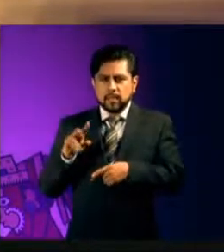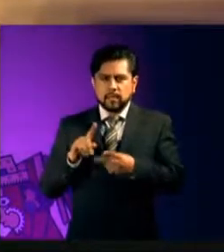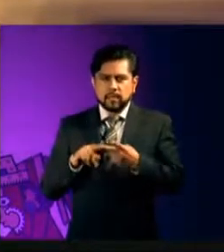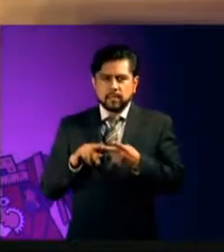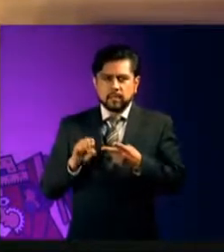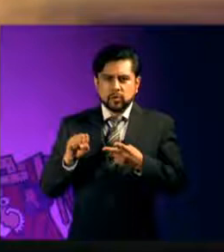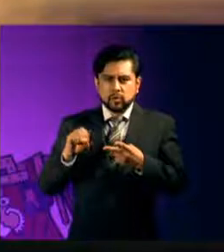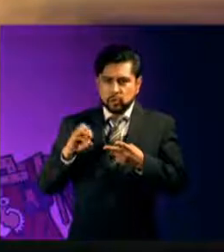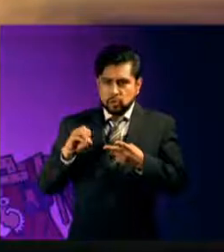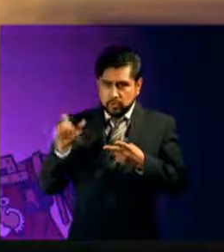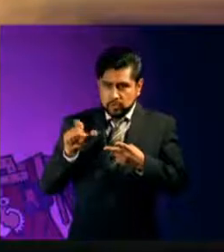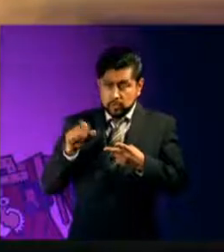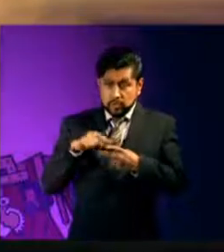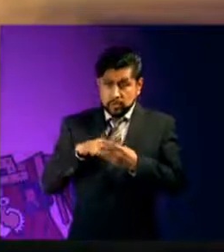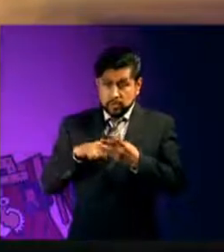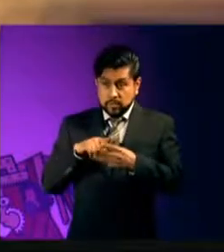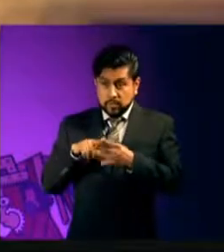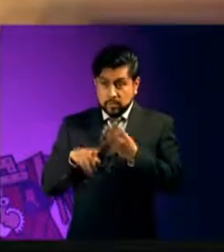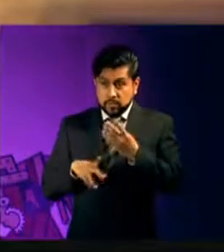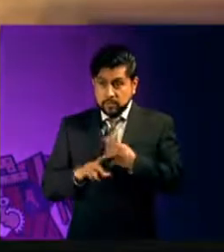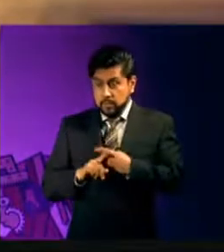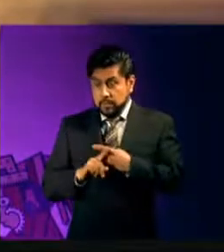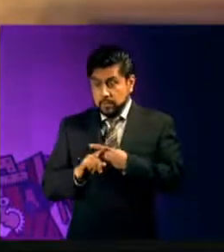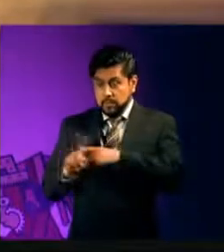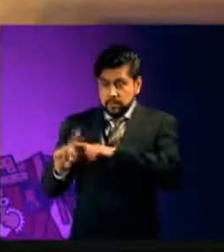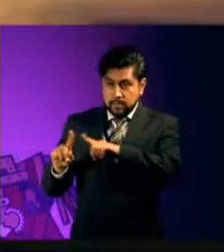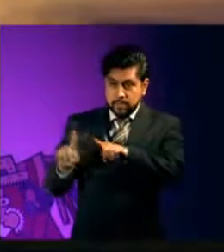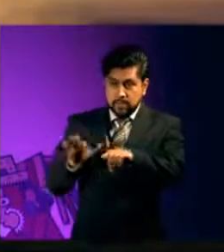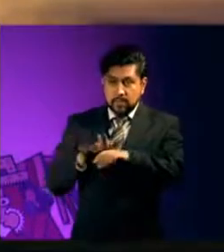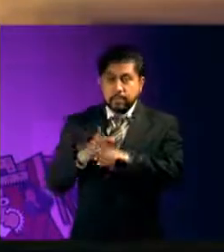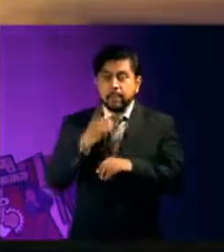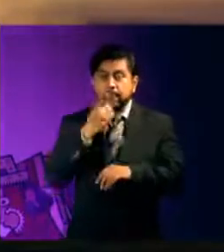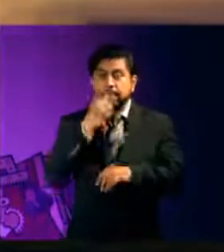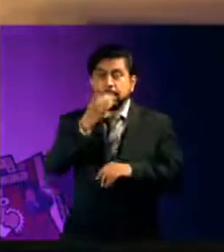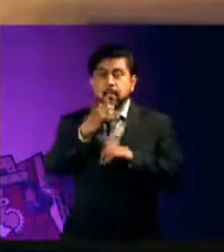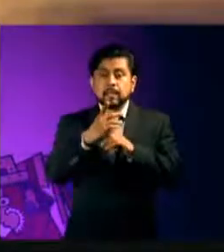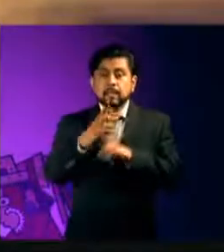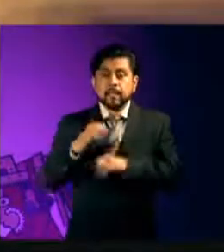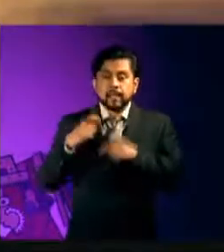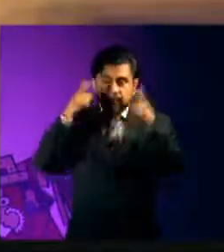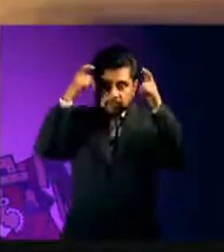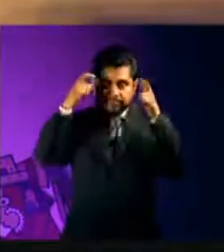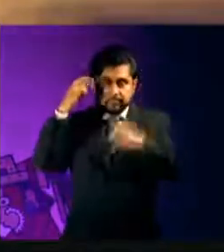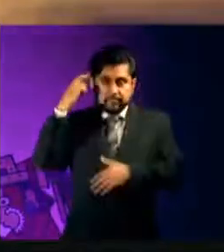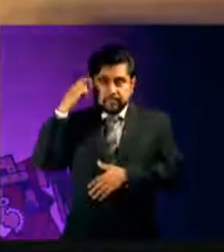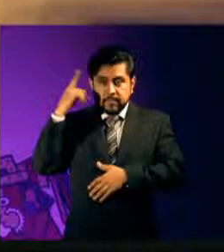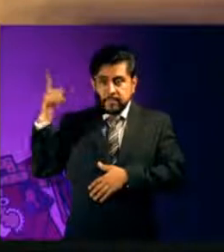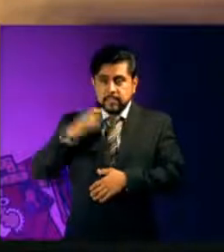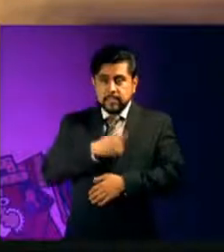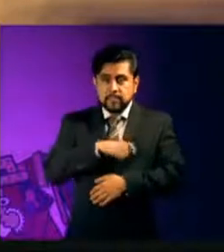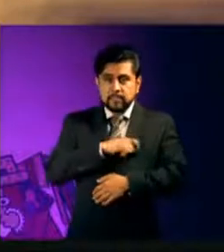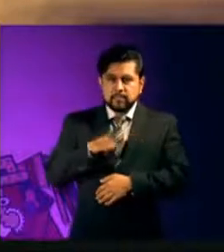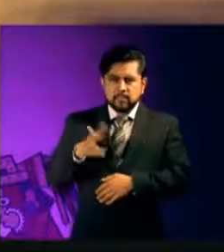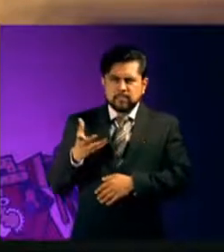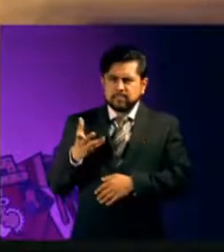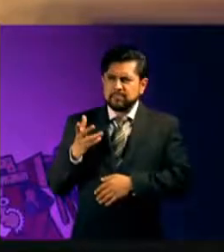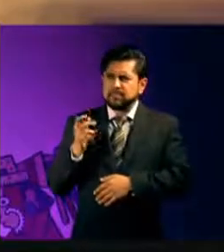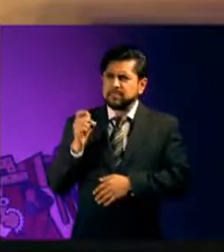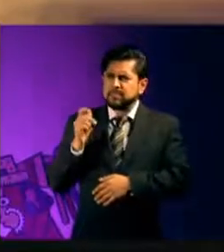y socks dicen que la corona española no sé que esa corona española luego